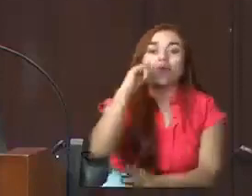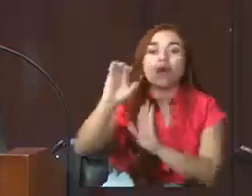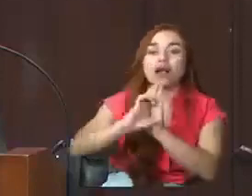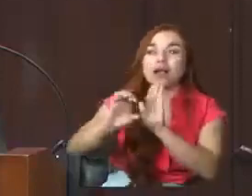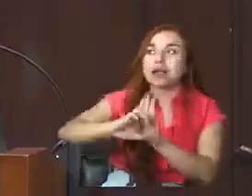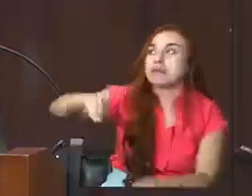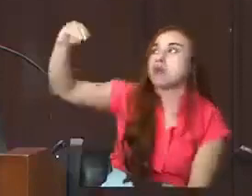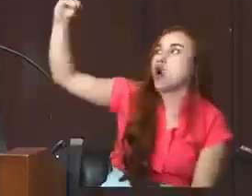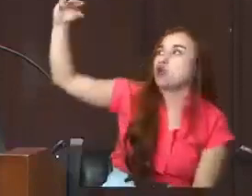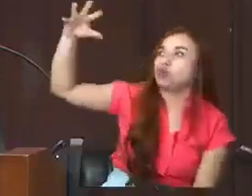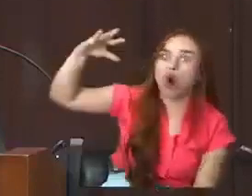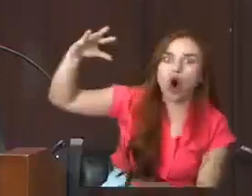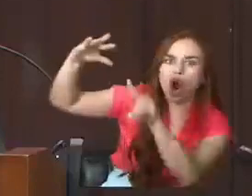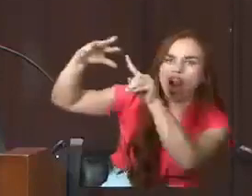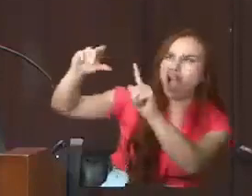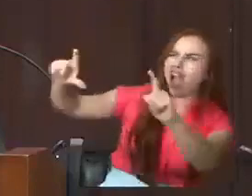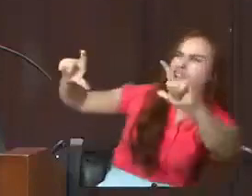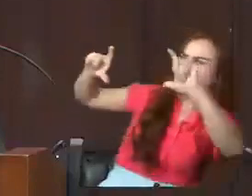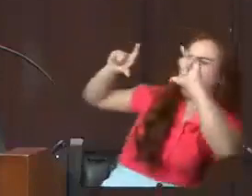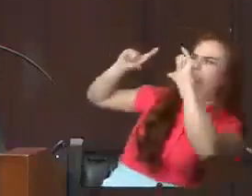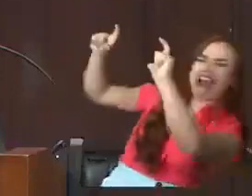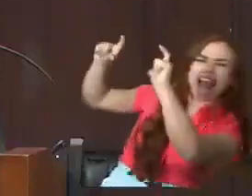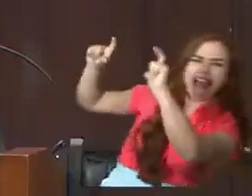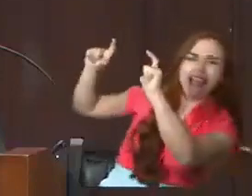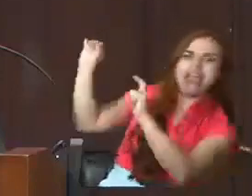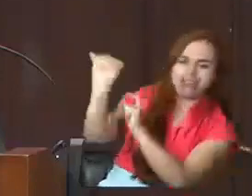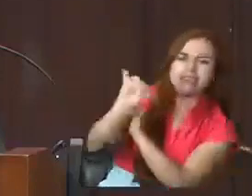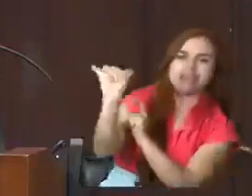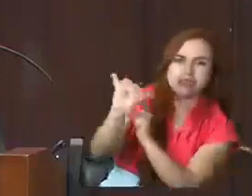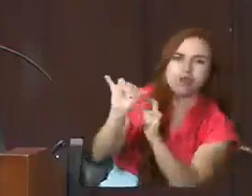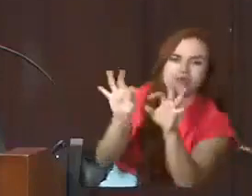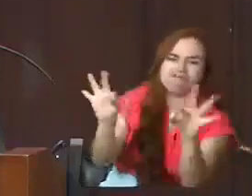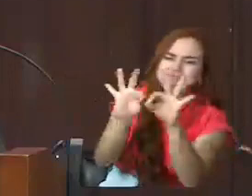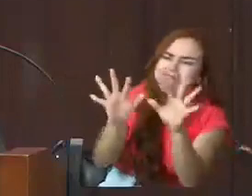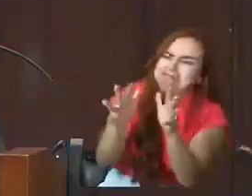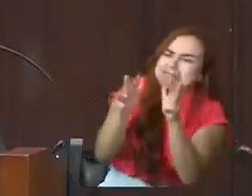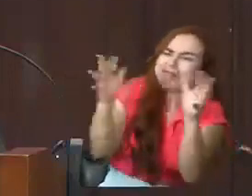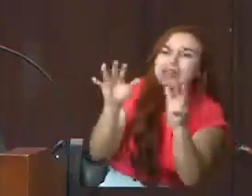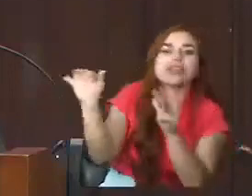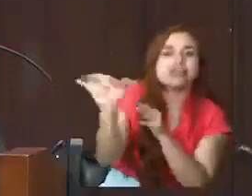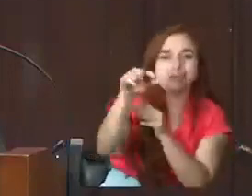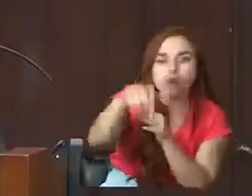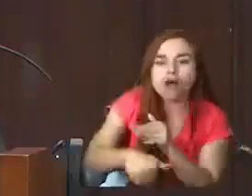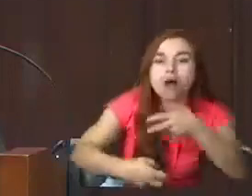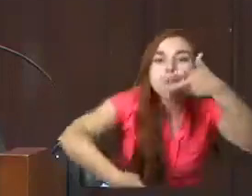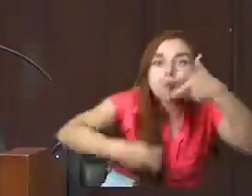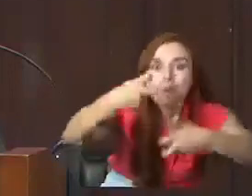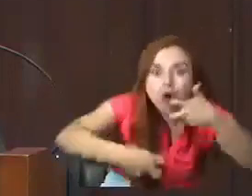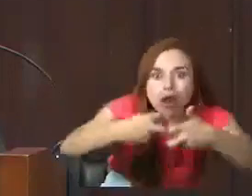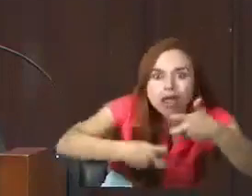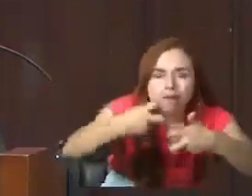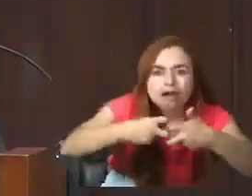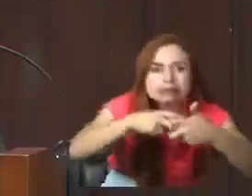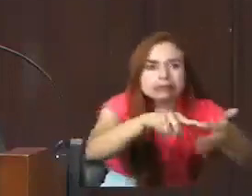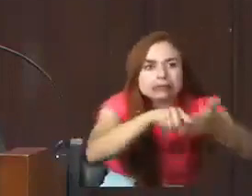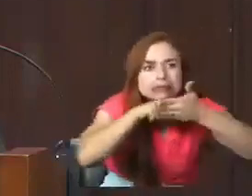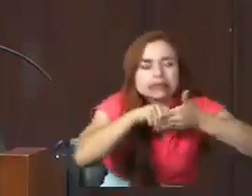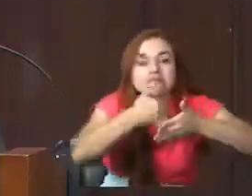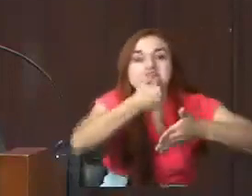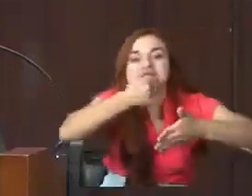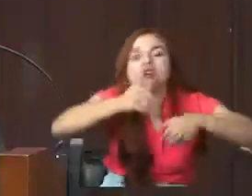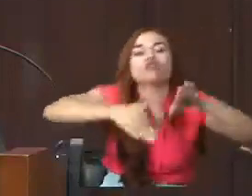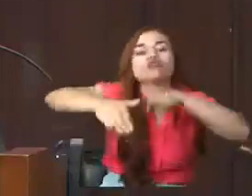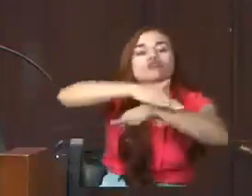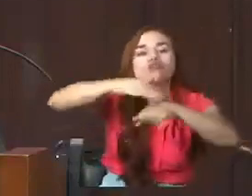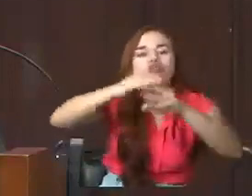tamaño del sol. Y cuando hablo de esa aspirina, hablo de la ley de extinción de dominio,